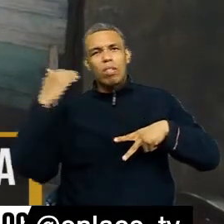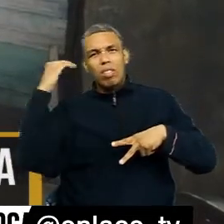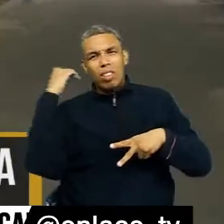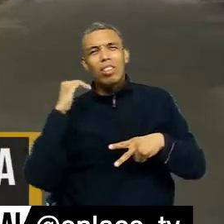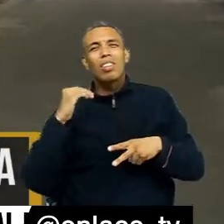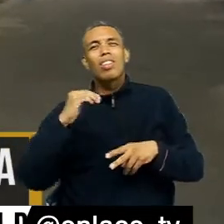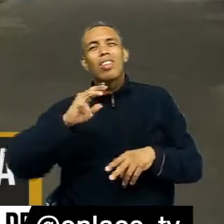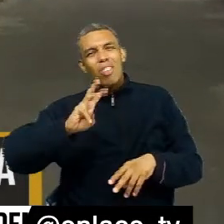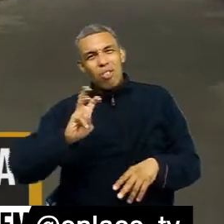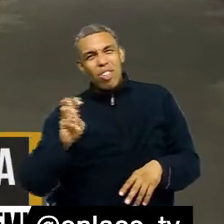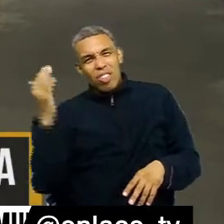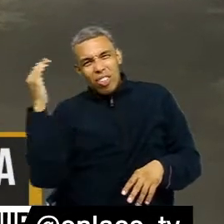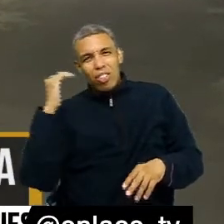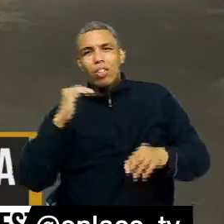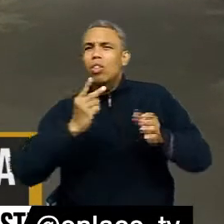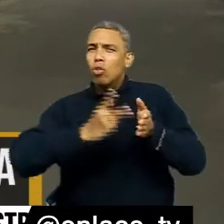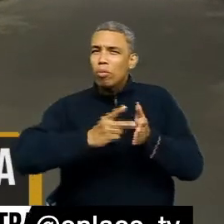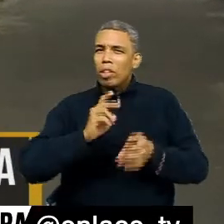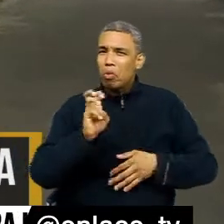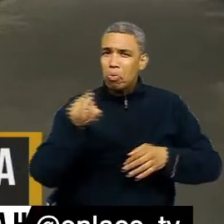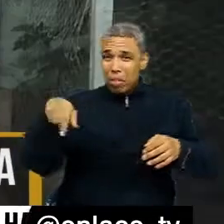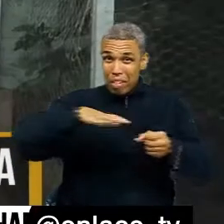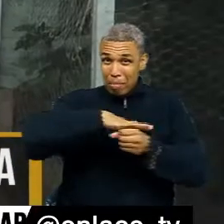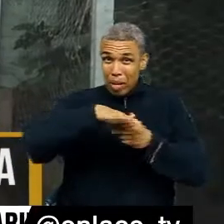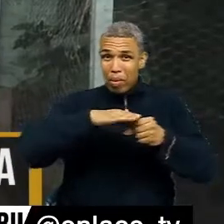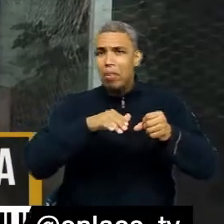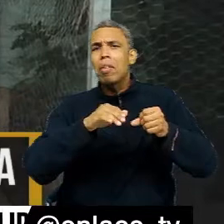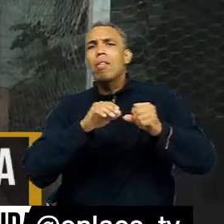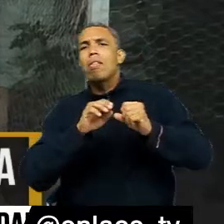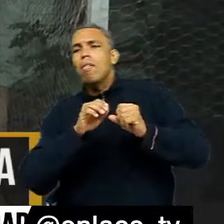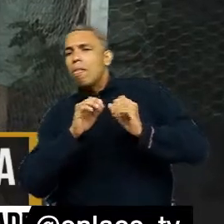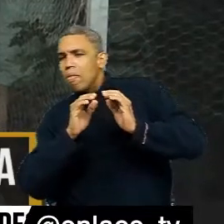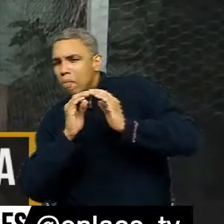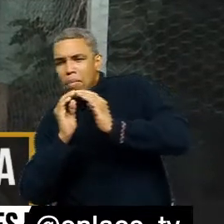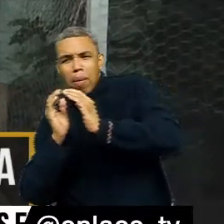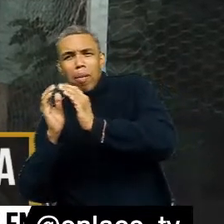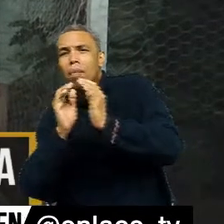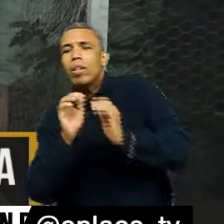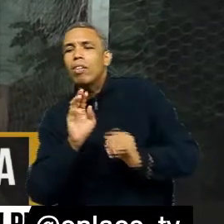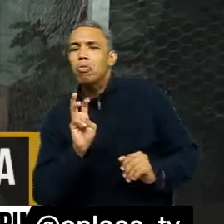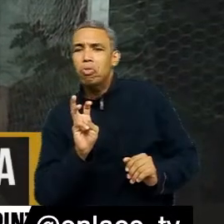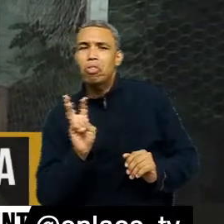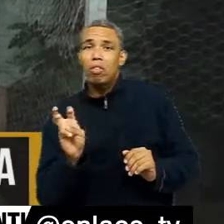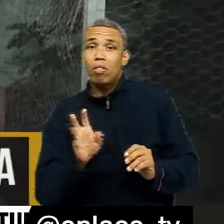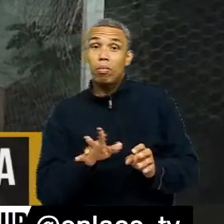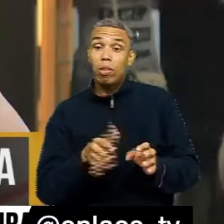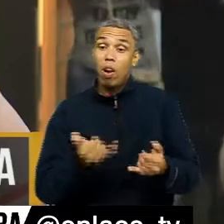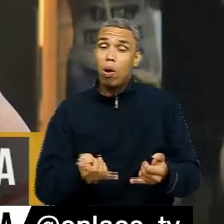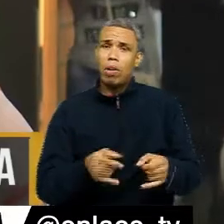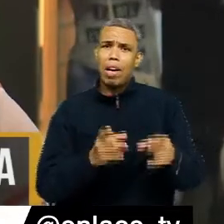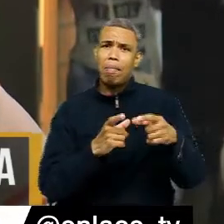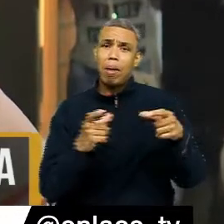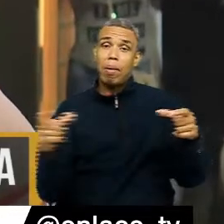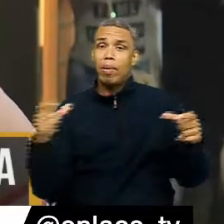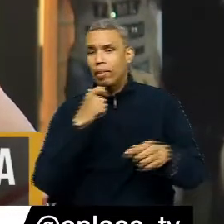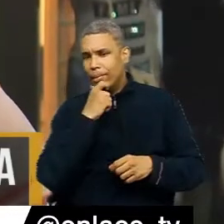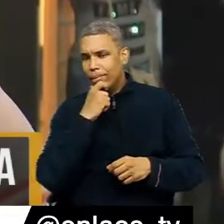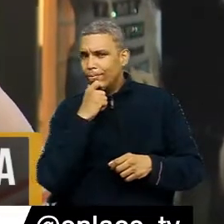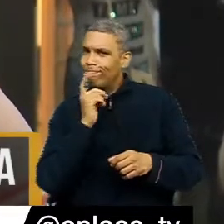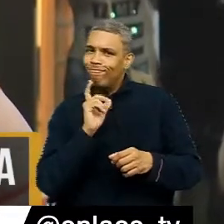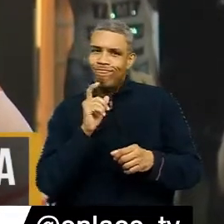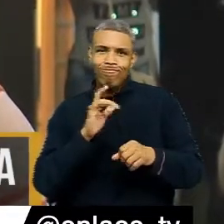en el inicio del 2008, te va a hacer un ajuste para poder justificarle a la administración municipal y a